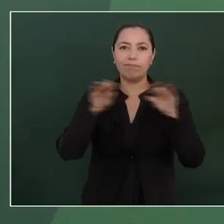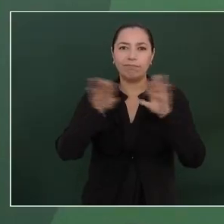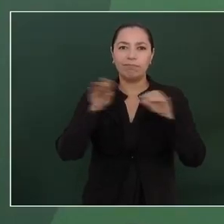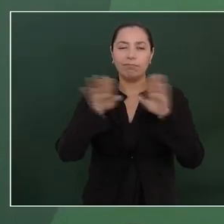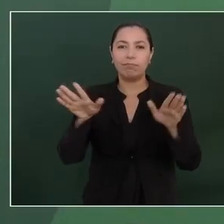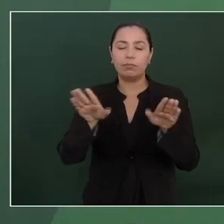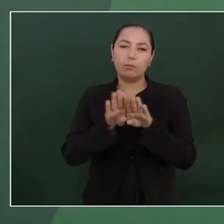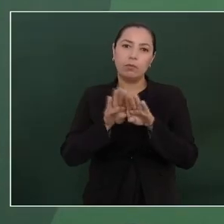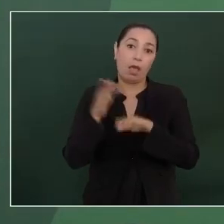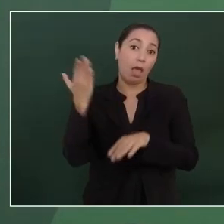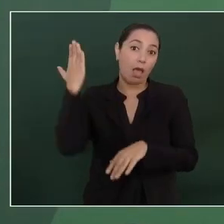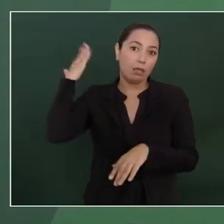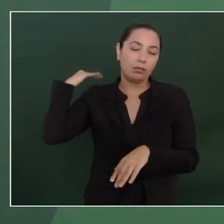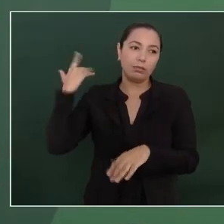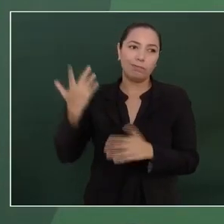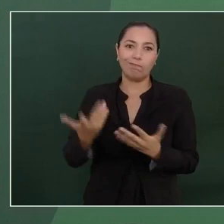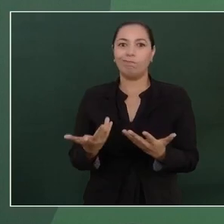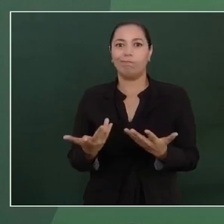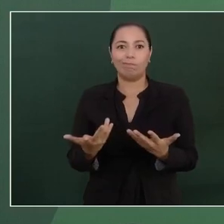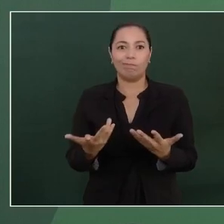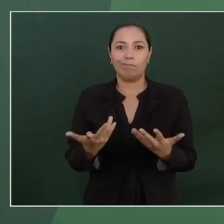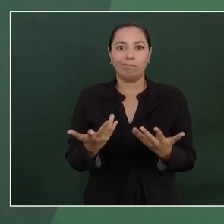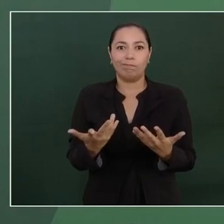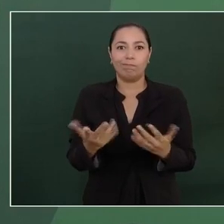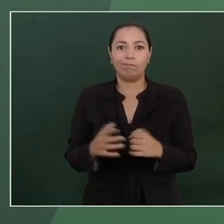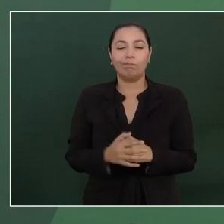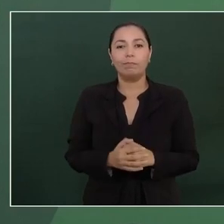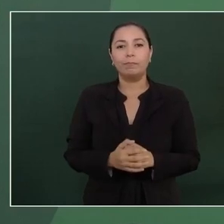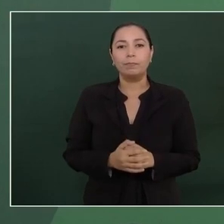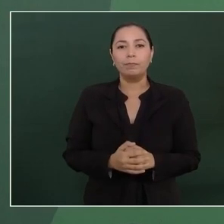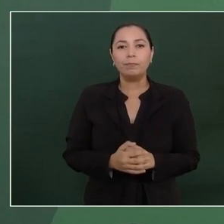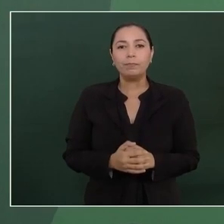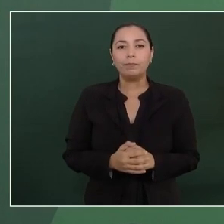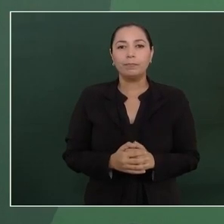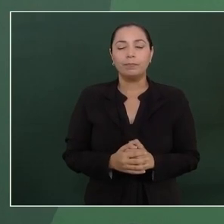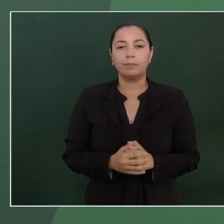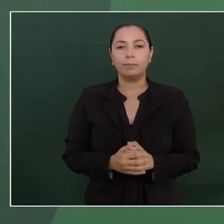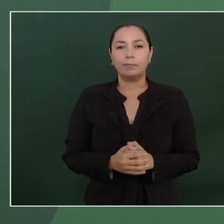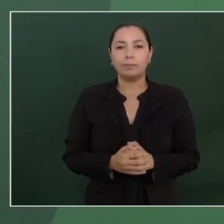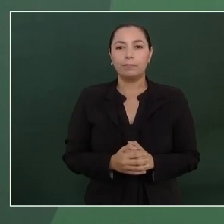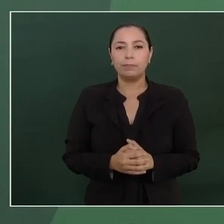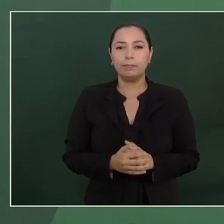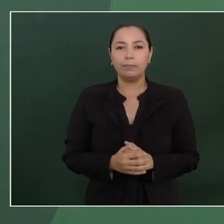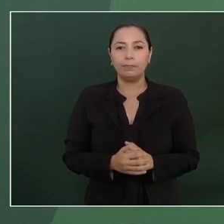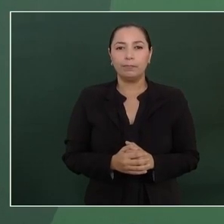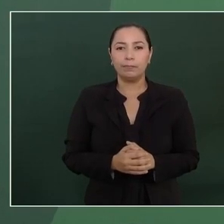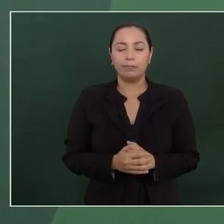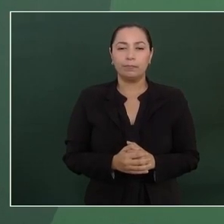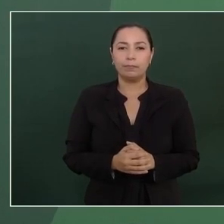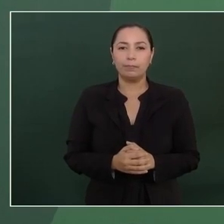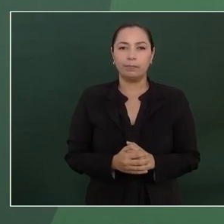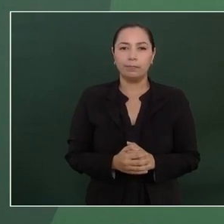en aquellos tiempos?